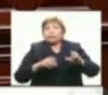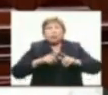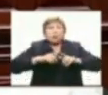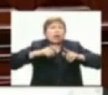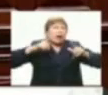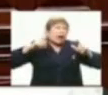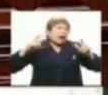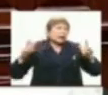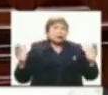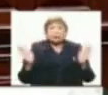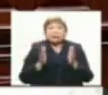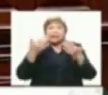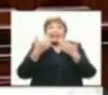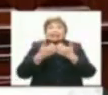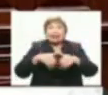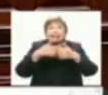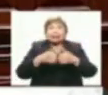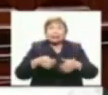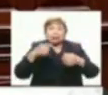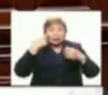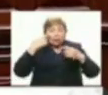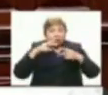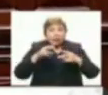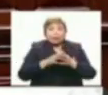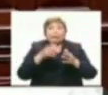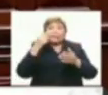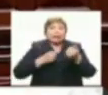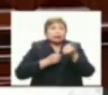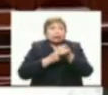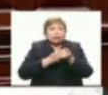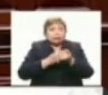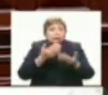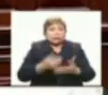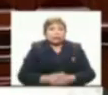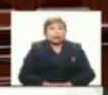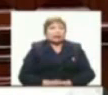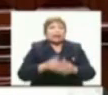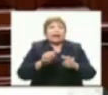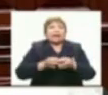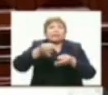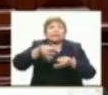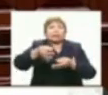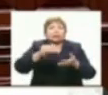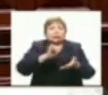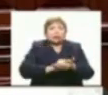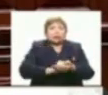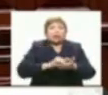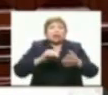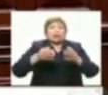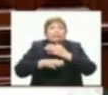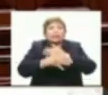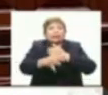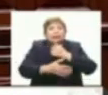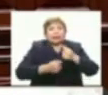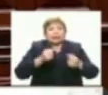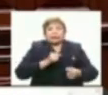grandes y medianas empresas, la investigación para la sostenibilidad y la ampliación y diversificación de pesca para el consumo